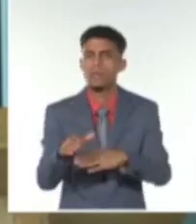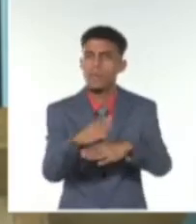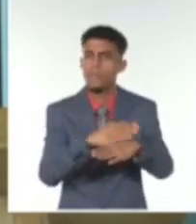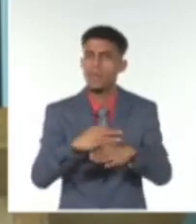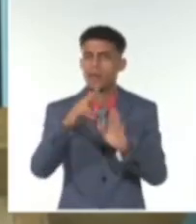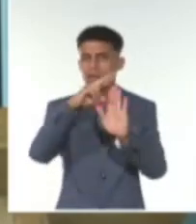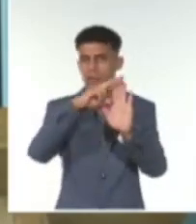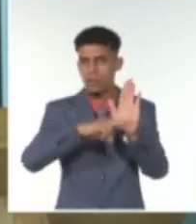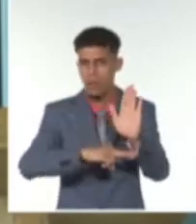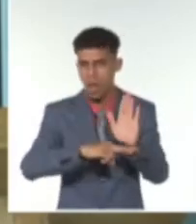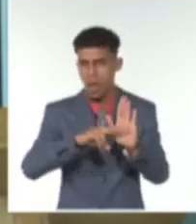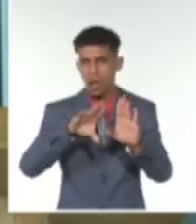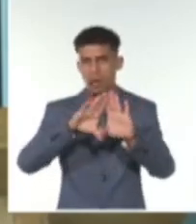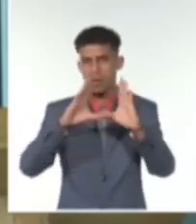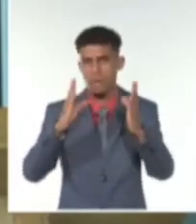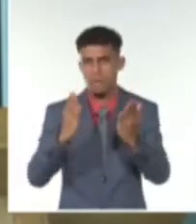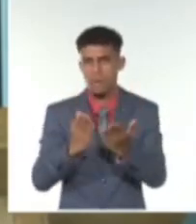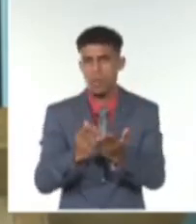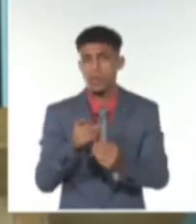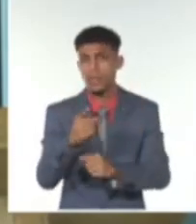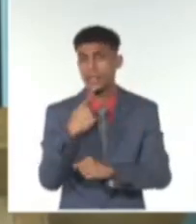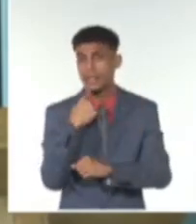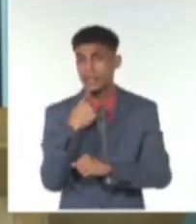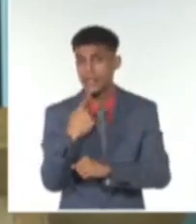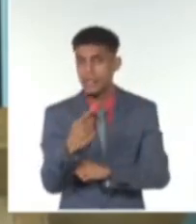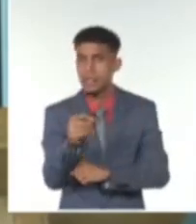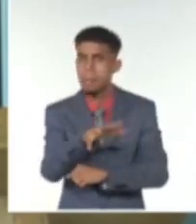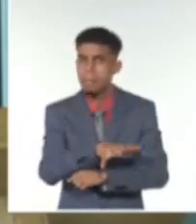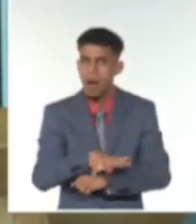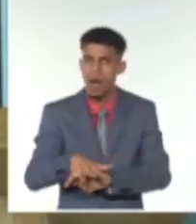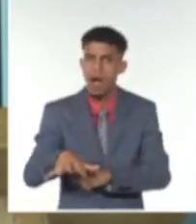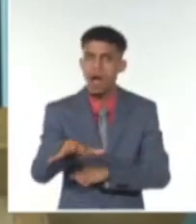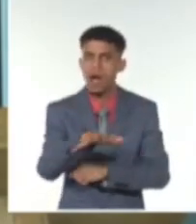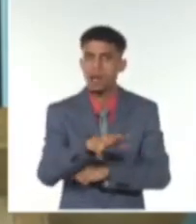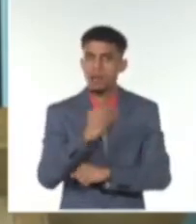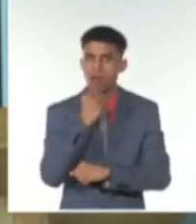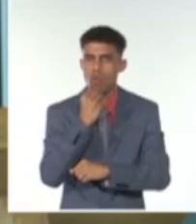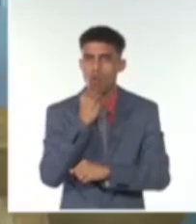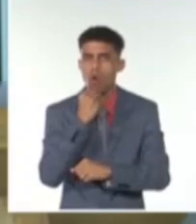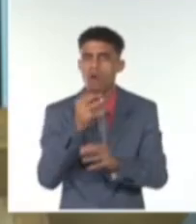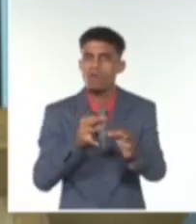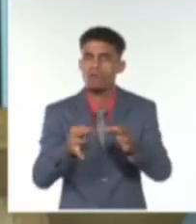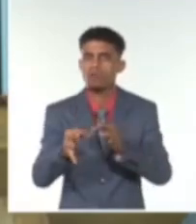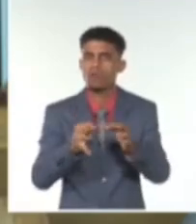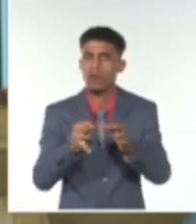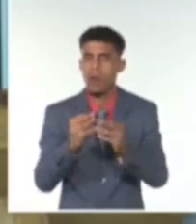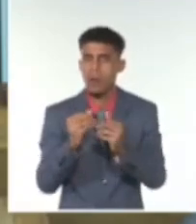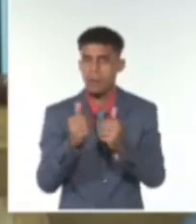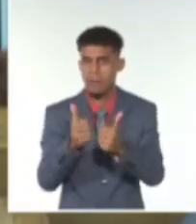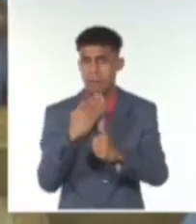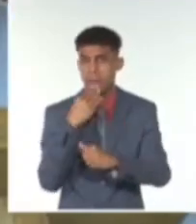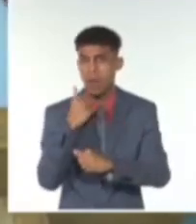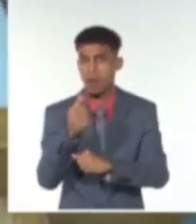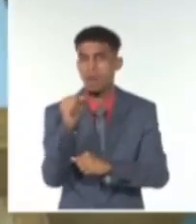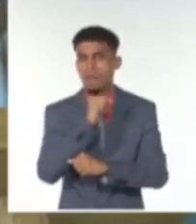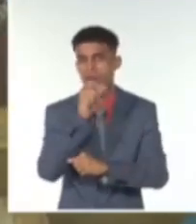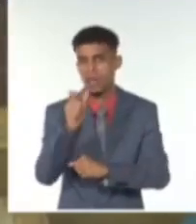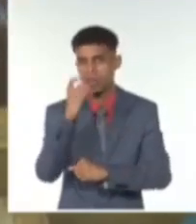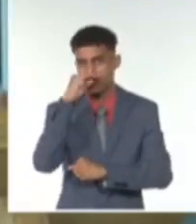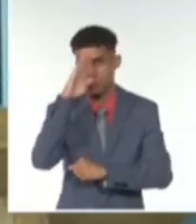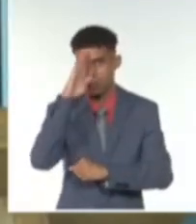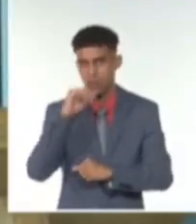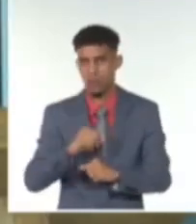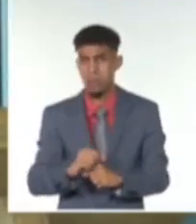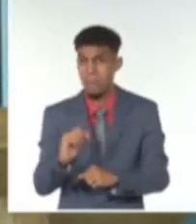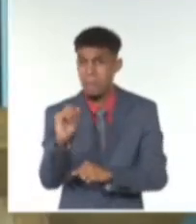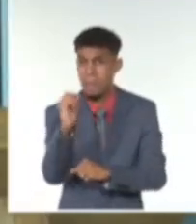disposiciones complementarias, establecen las bases sólidas para implementar los cambios que exige la prensa cubana, en primer